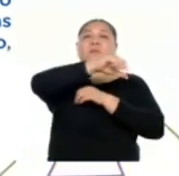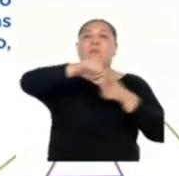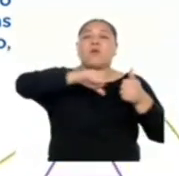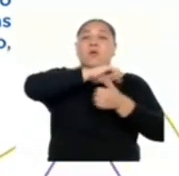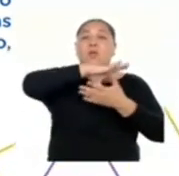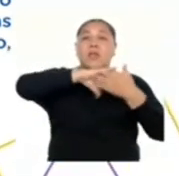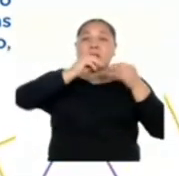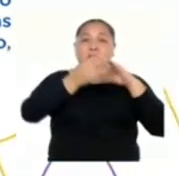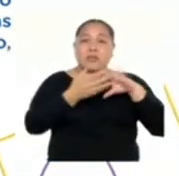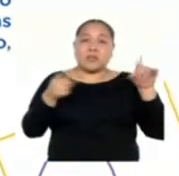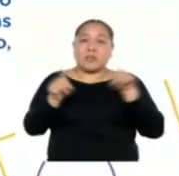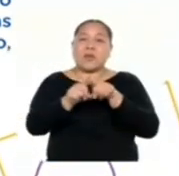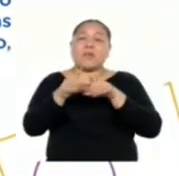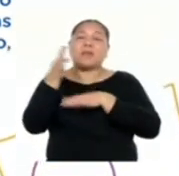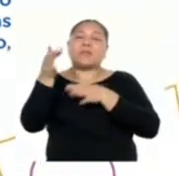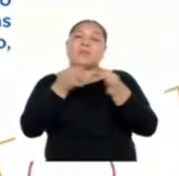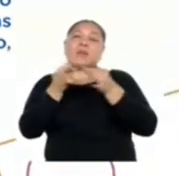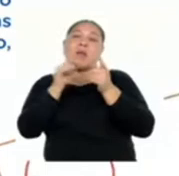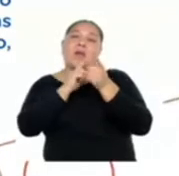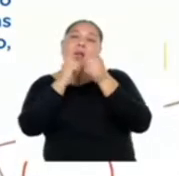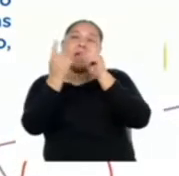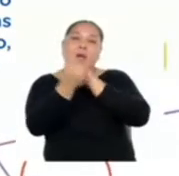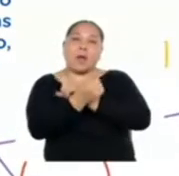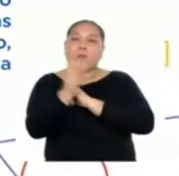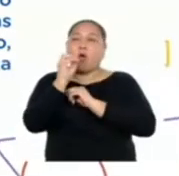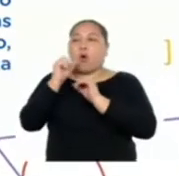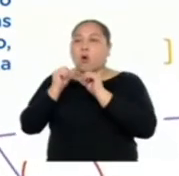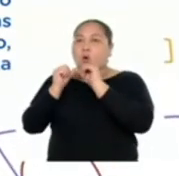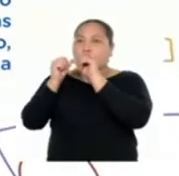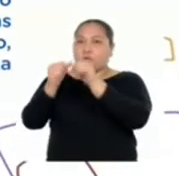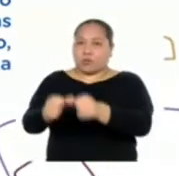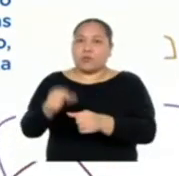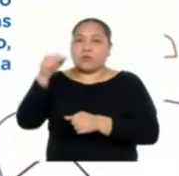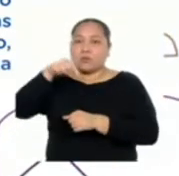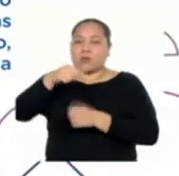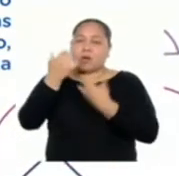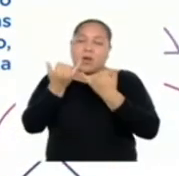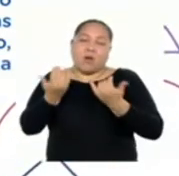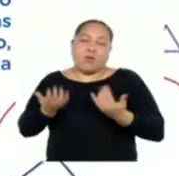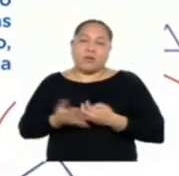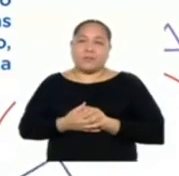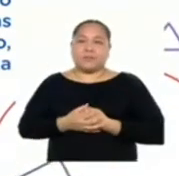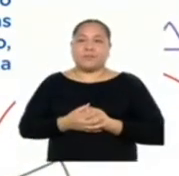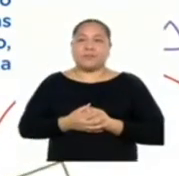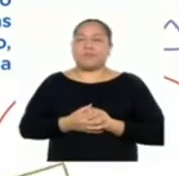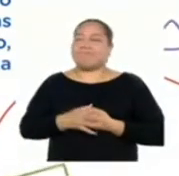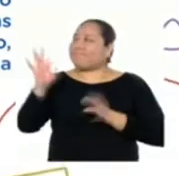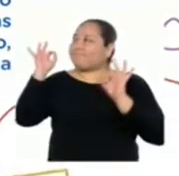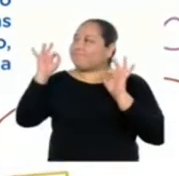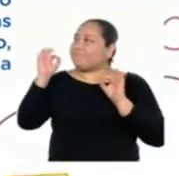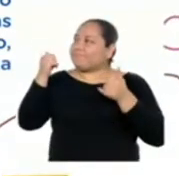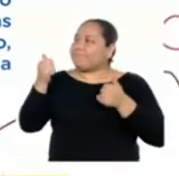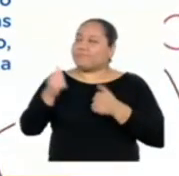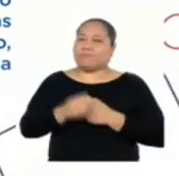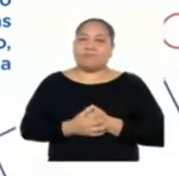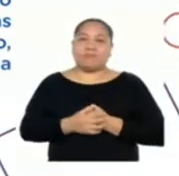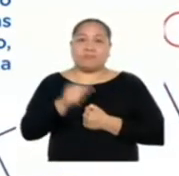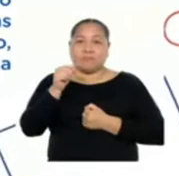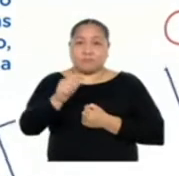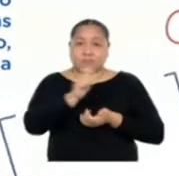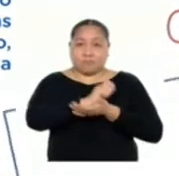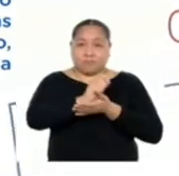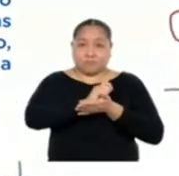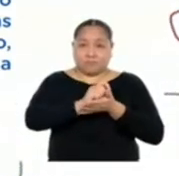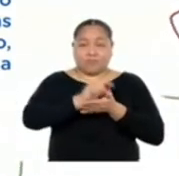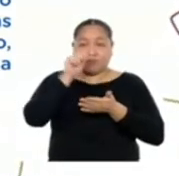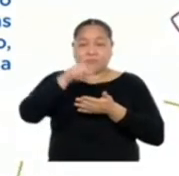así como explica los cambios y permanencias respecto de la actualidad. ¡Excelente! Y el producto